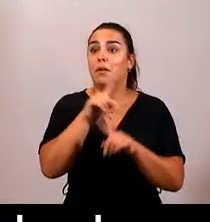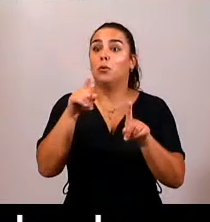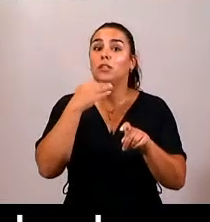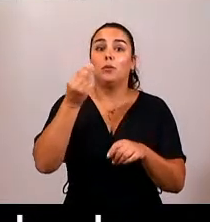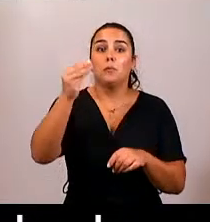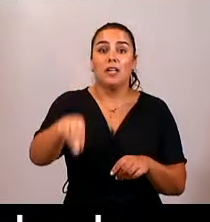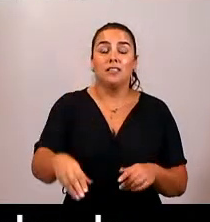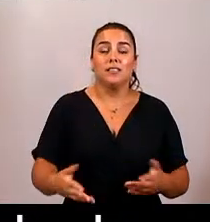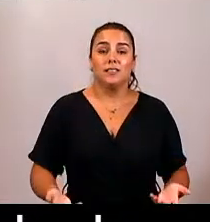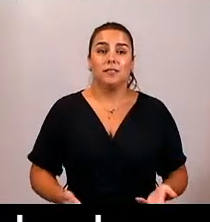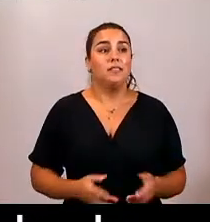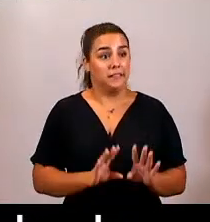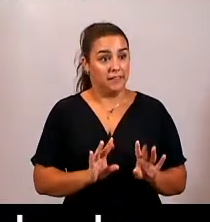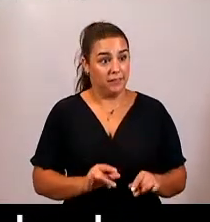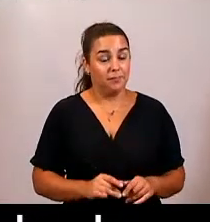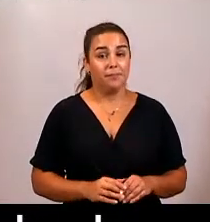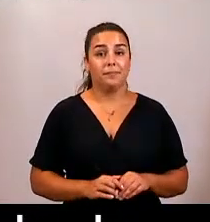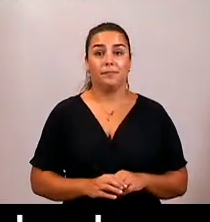más. Sí.